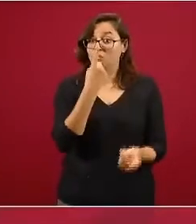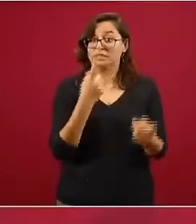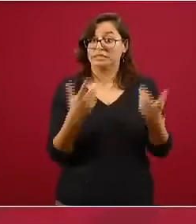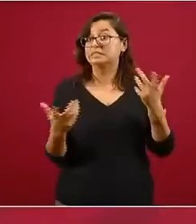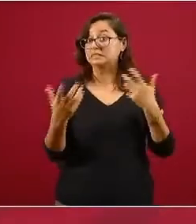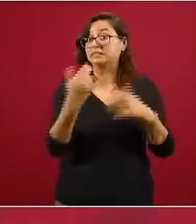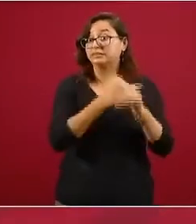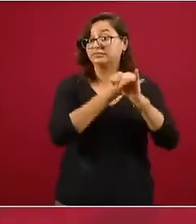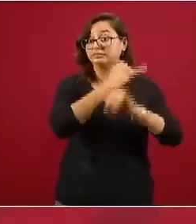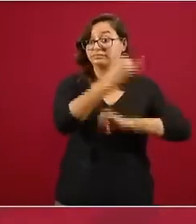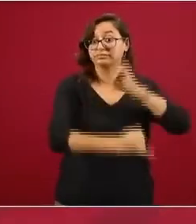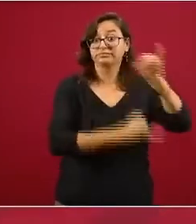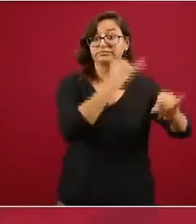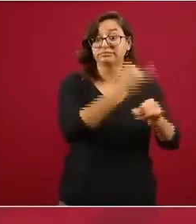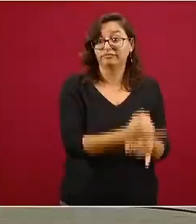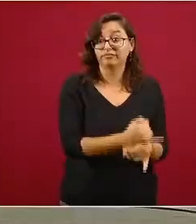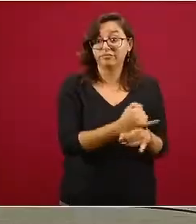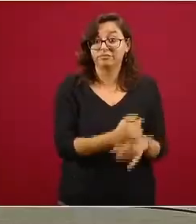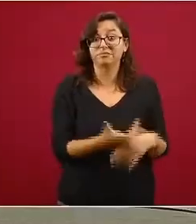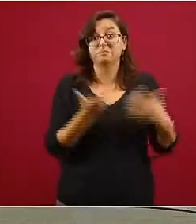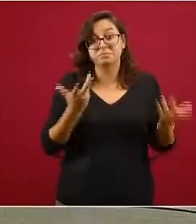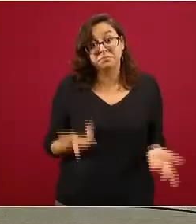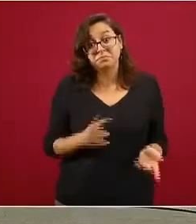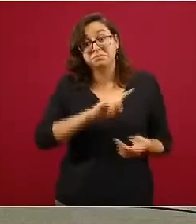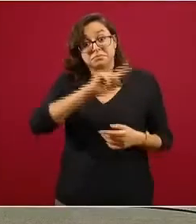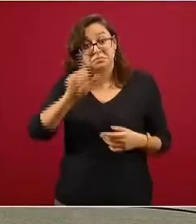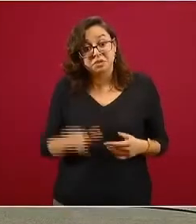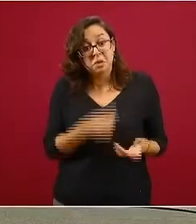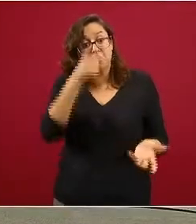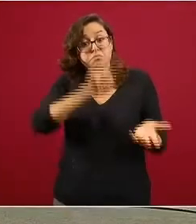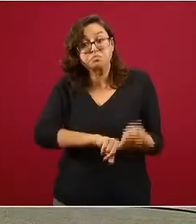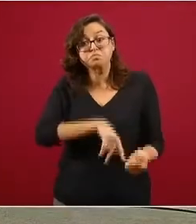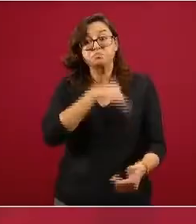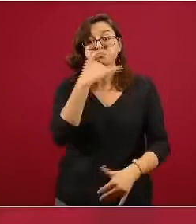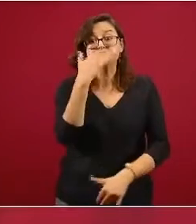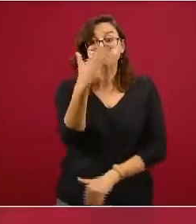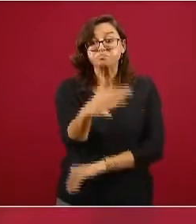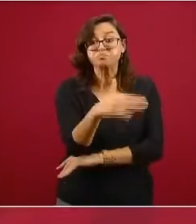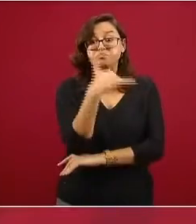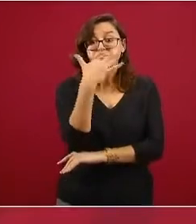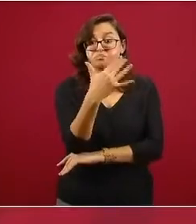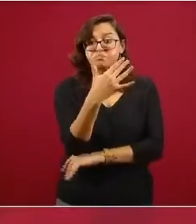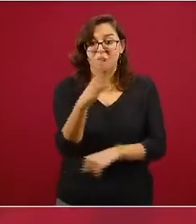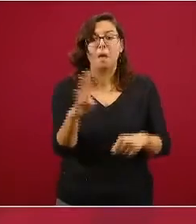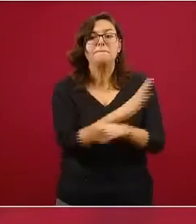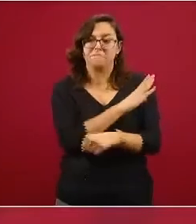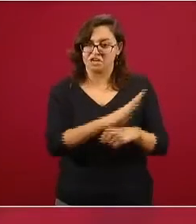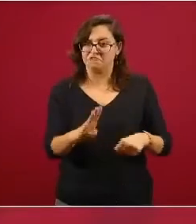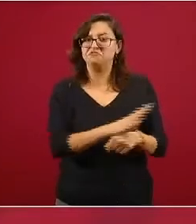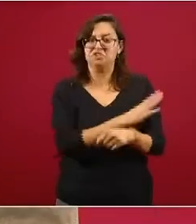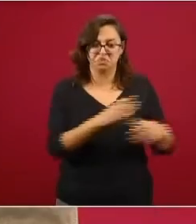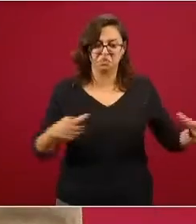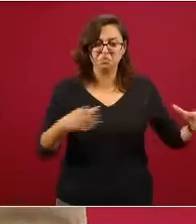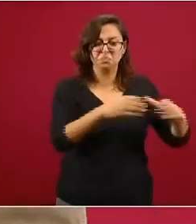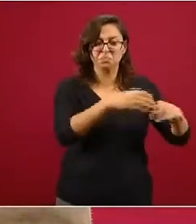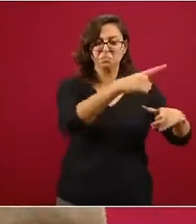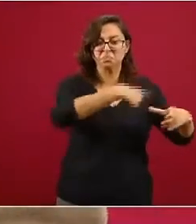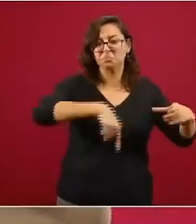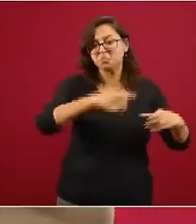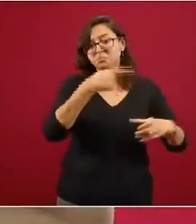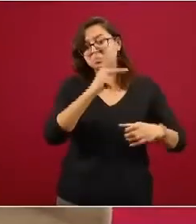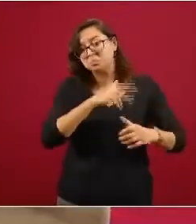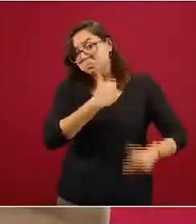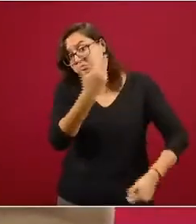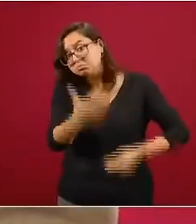internacionales. Las personas que estuvieron involucradas en actos de corrupción también tuvieron un beneficio económico directo, pero al